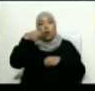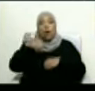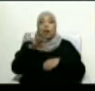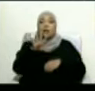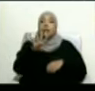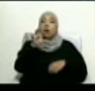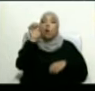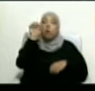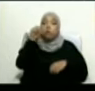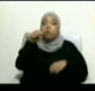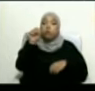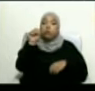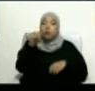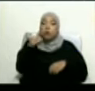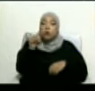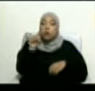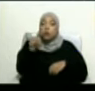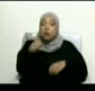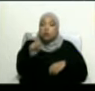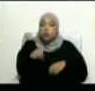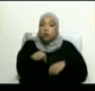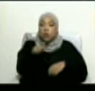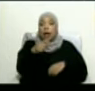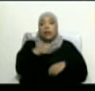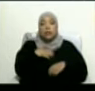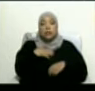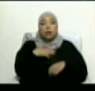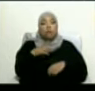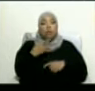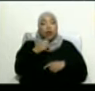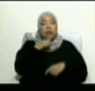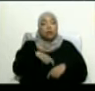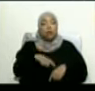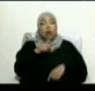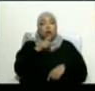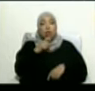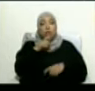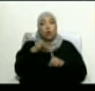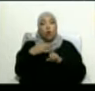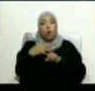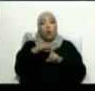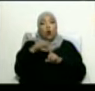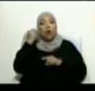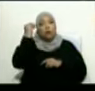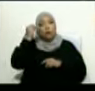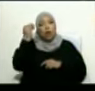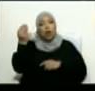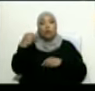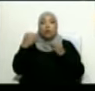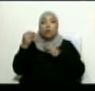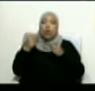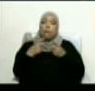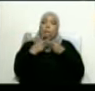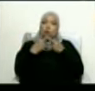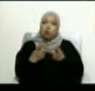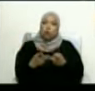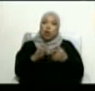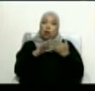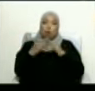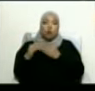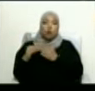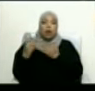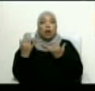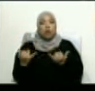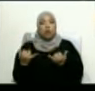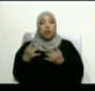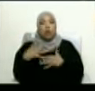5. Afirmó que esta batalla histórica debe superar las diferencias partidistas e ideológicas y sumar voluntades en unidad para combatir